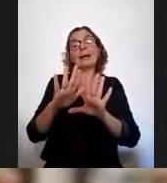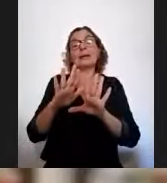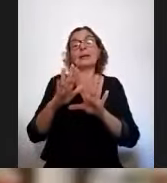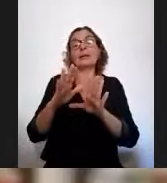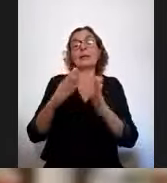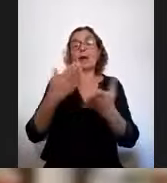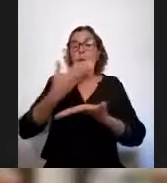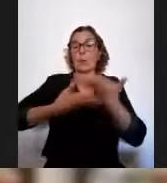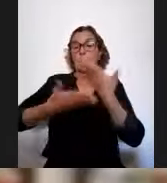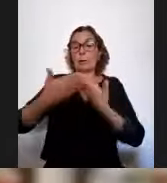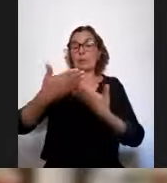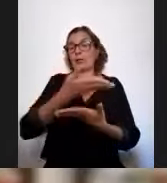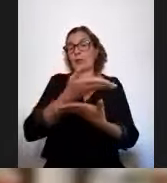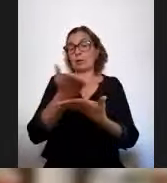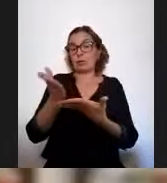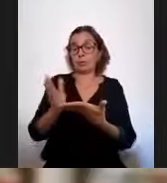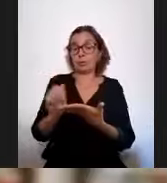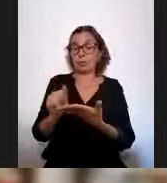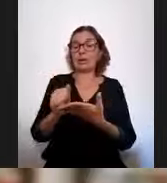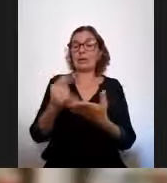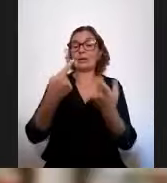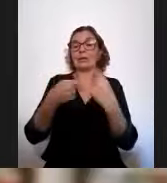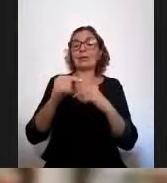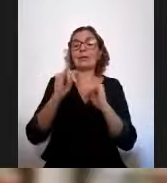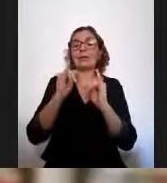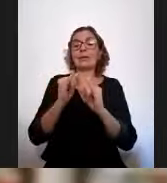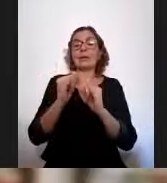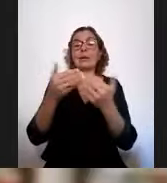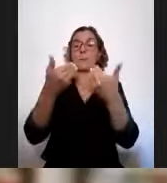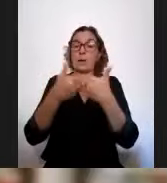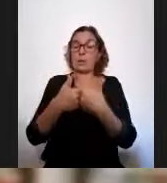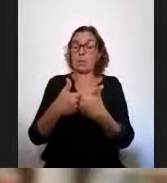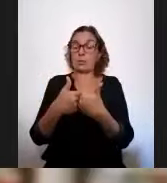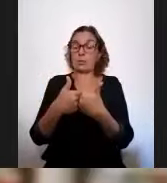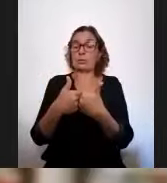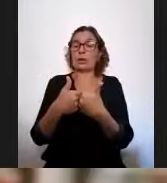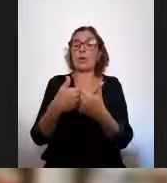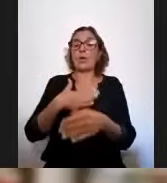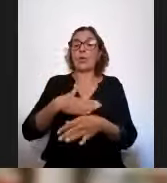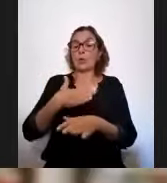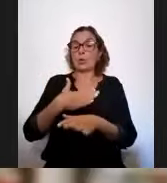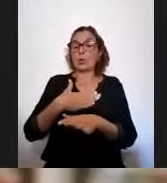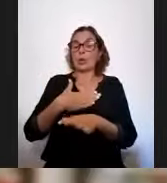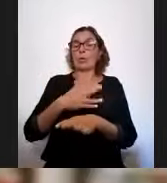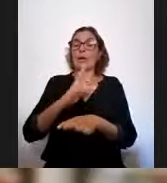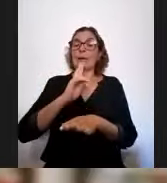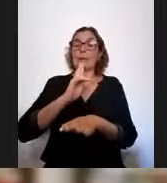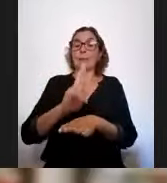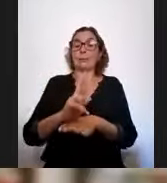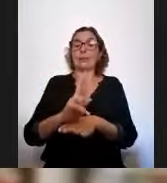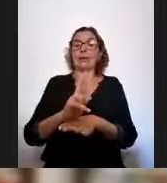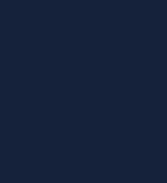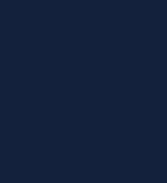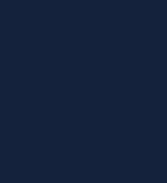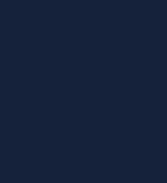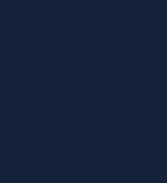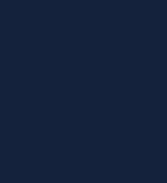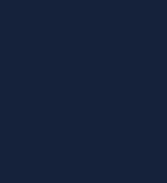con ustedes. Entonces, si tienen preguntas, con gusto, bueno, las responderé.